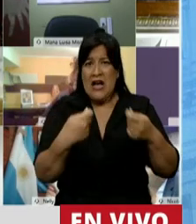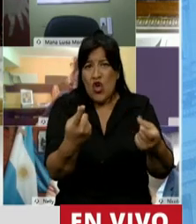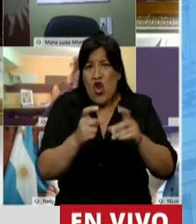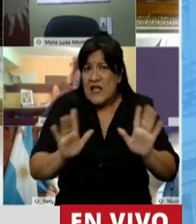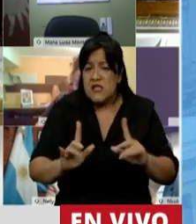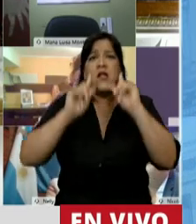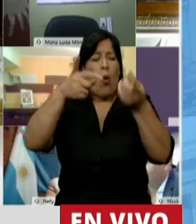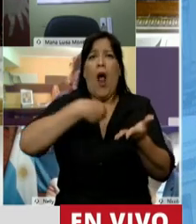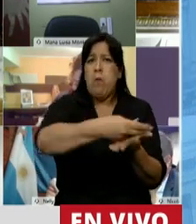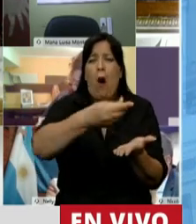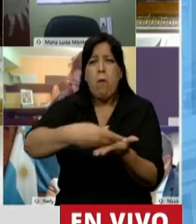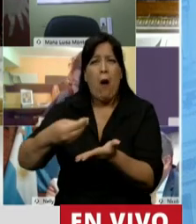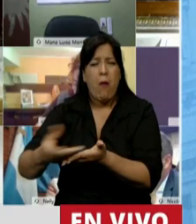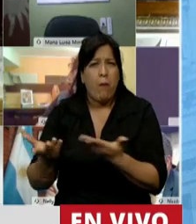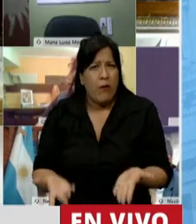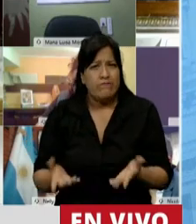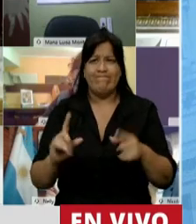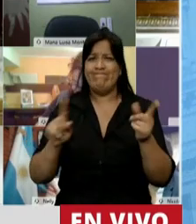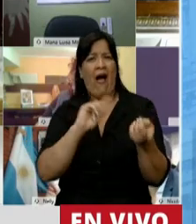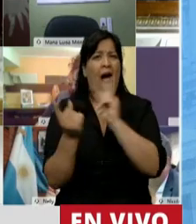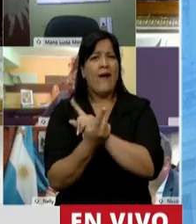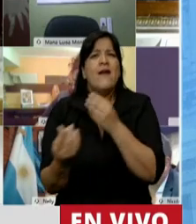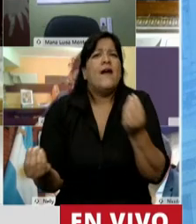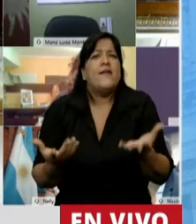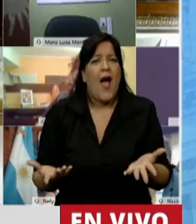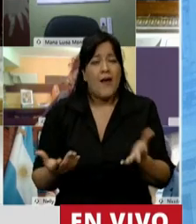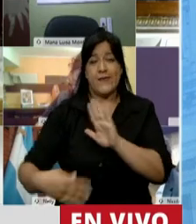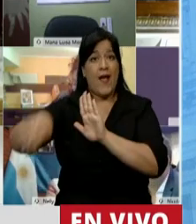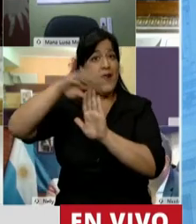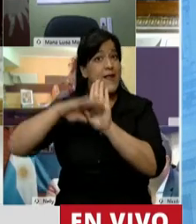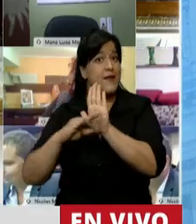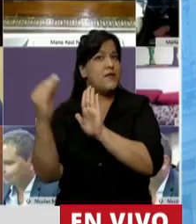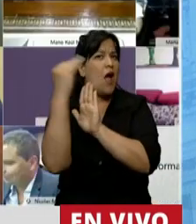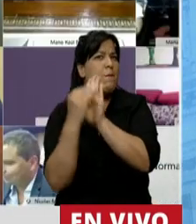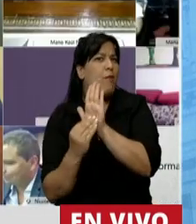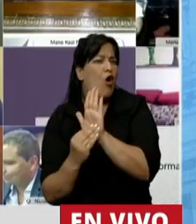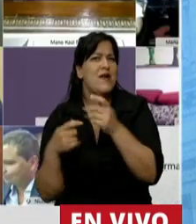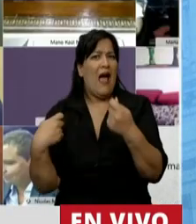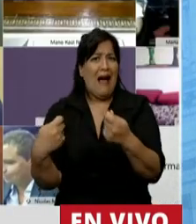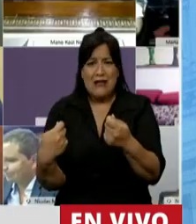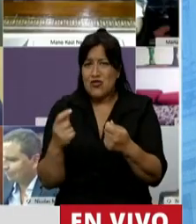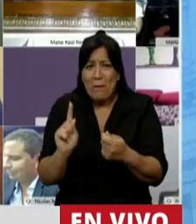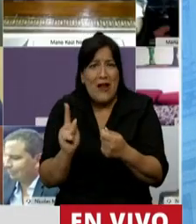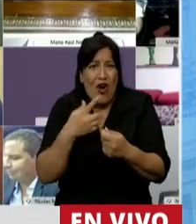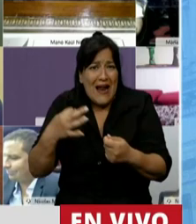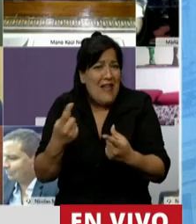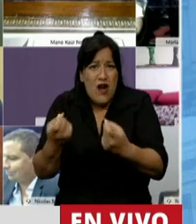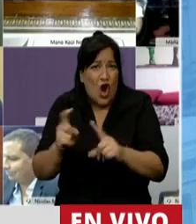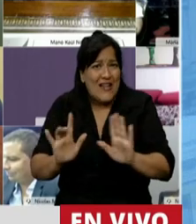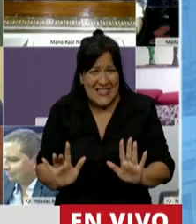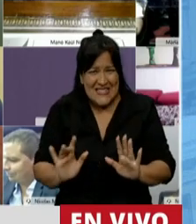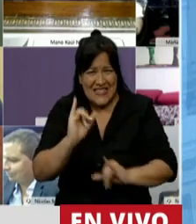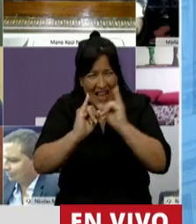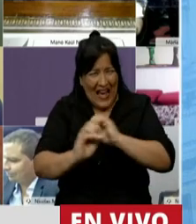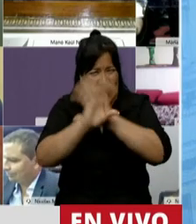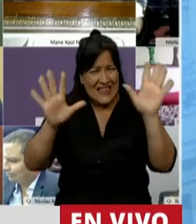innecesarios y, contrario a eso, lo que hace es poner en esta lista los gastos que no son necesarios. ¿Se entiende